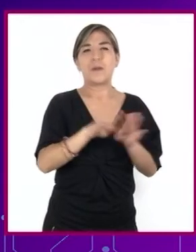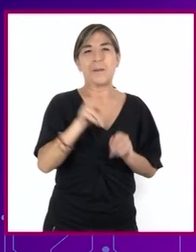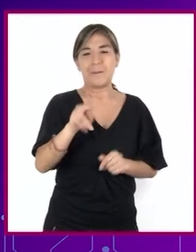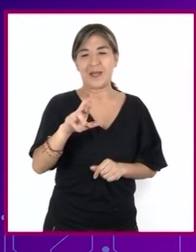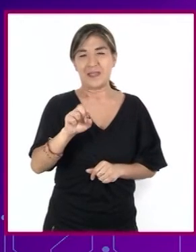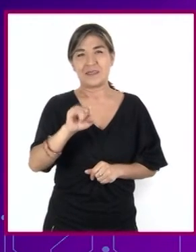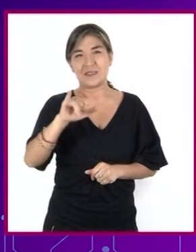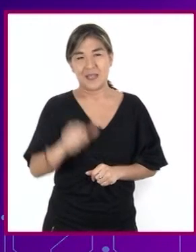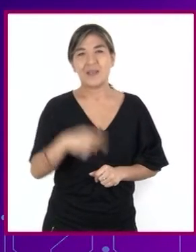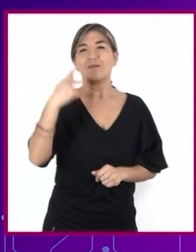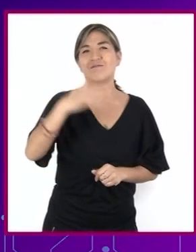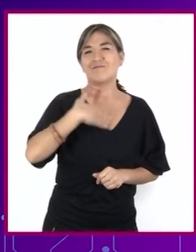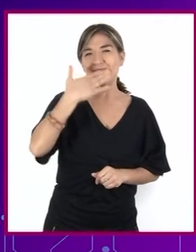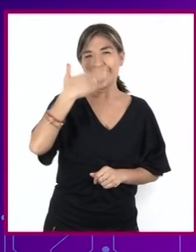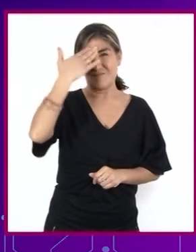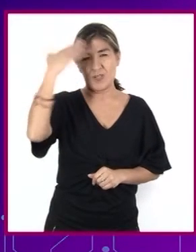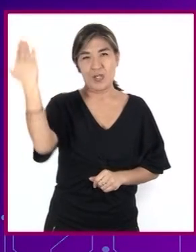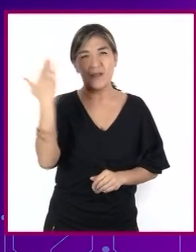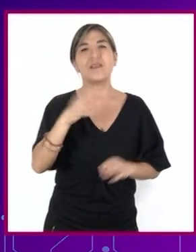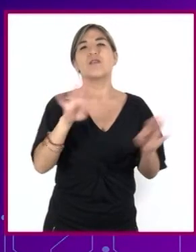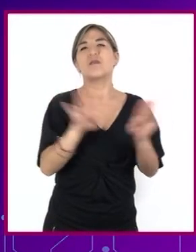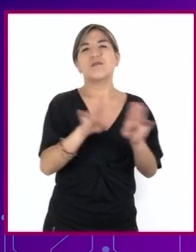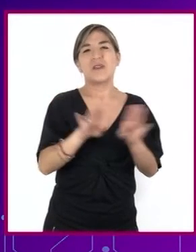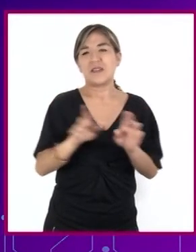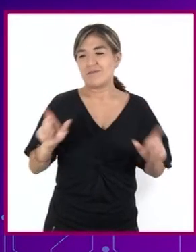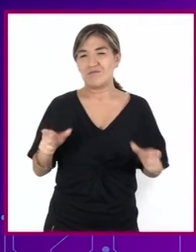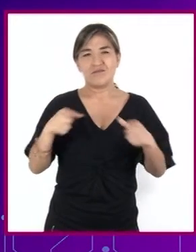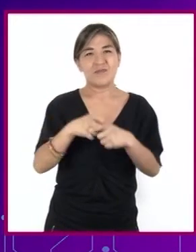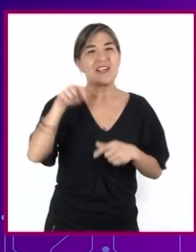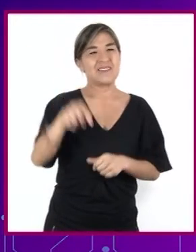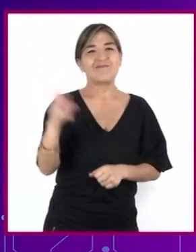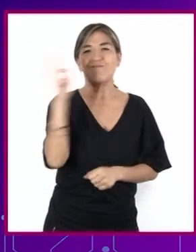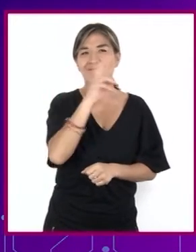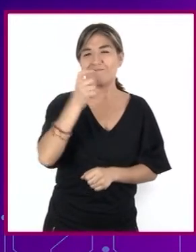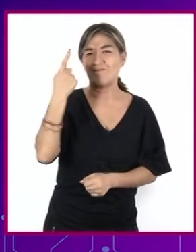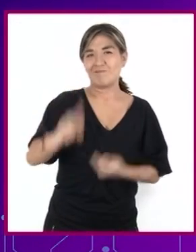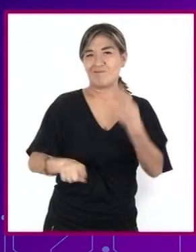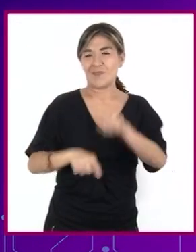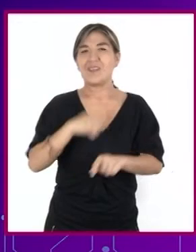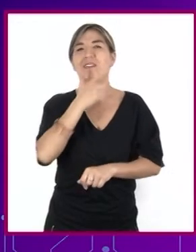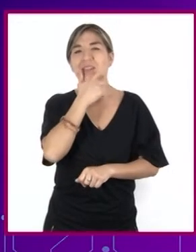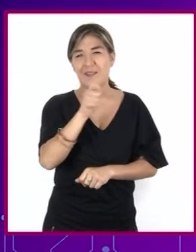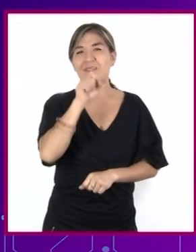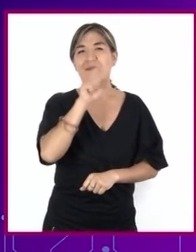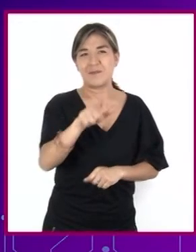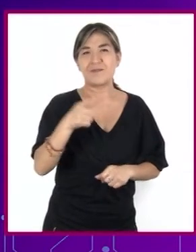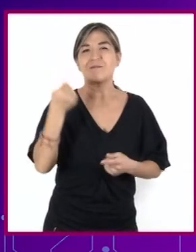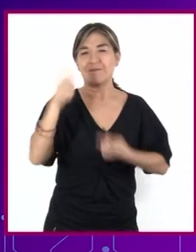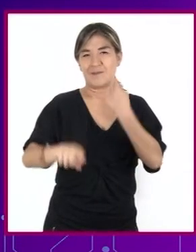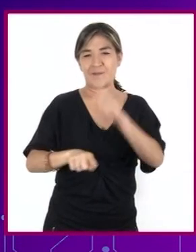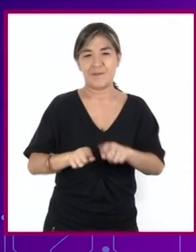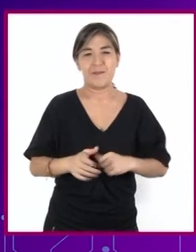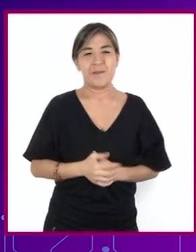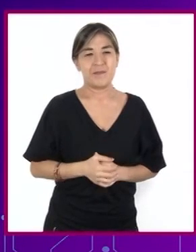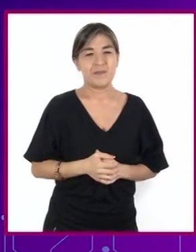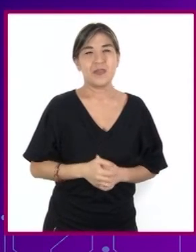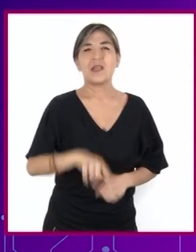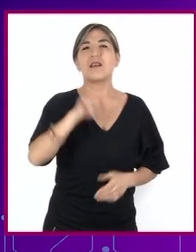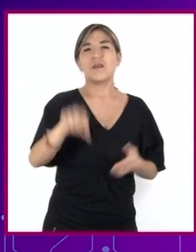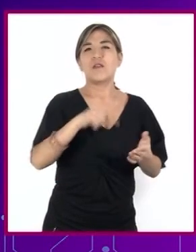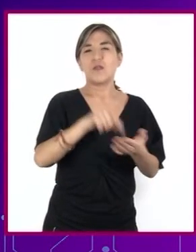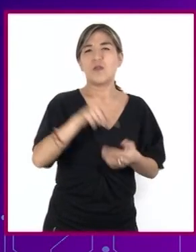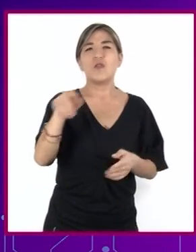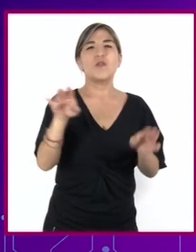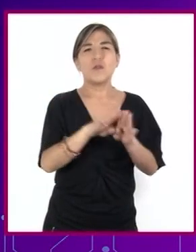y Afganistán quedaron encajonados entre los rusos y los ingleses. Gran Bretaña quería convertir